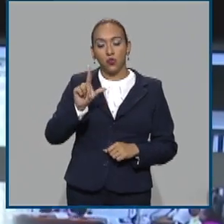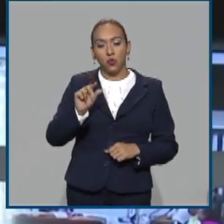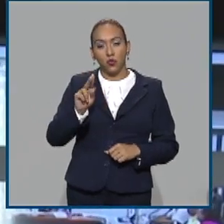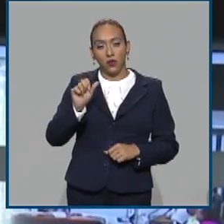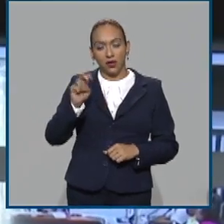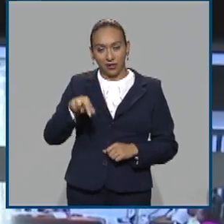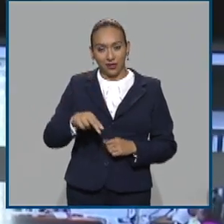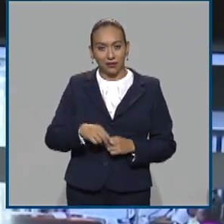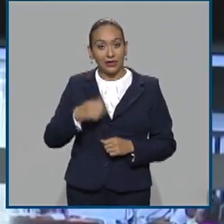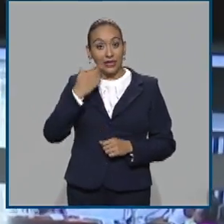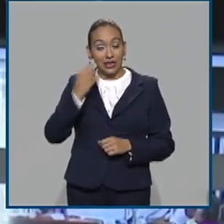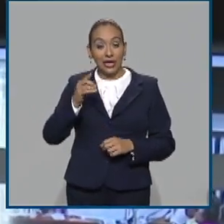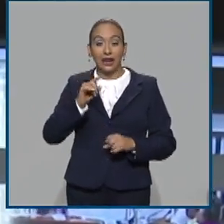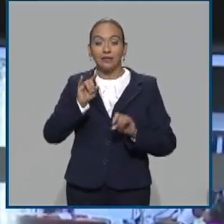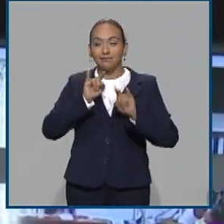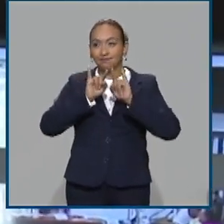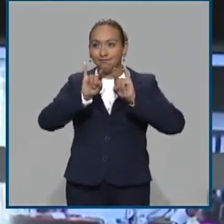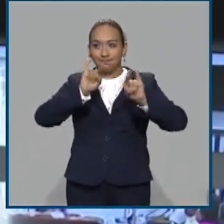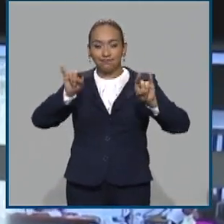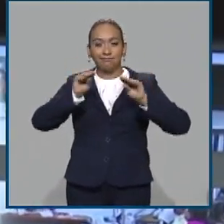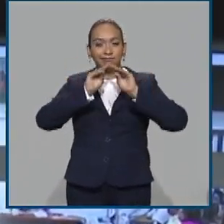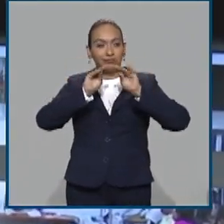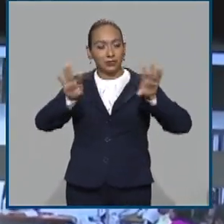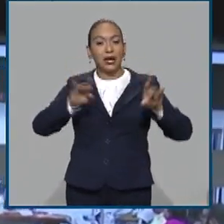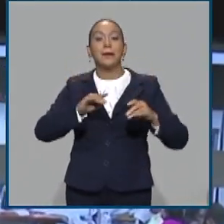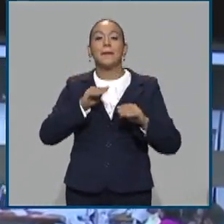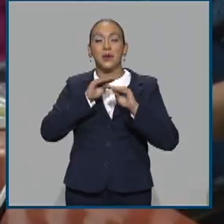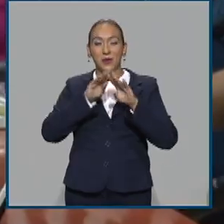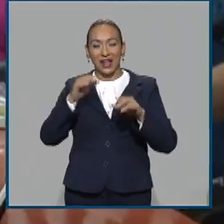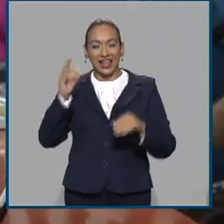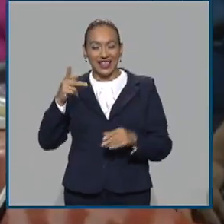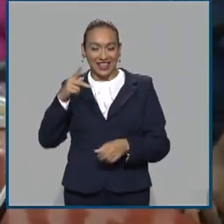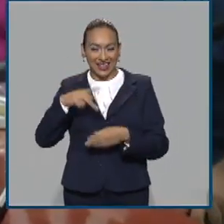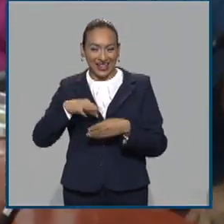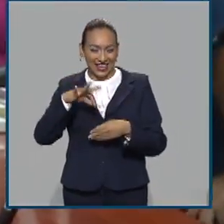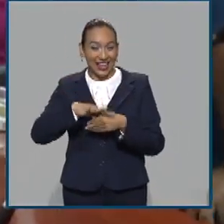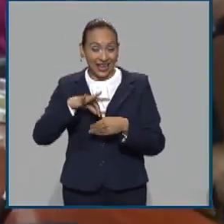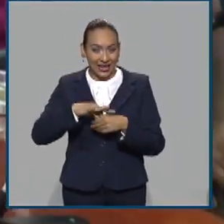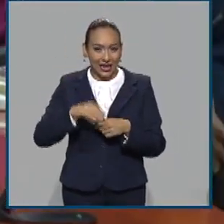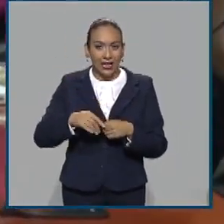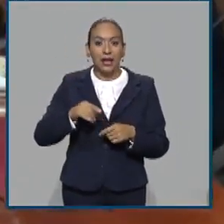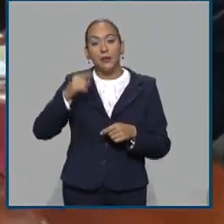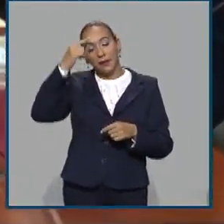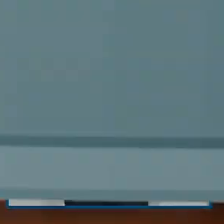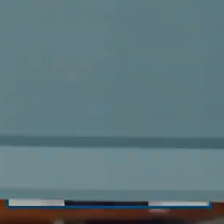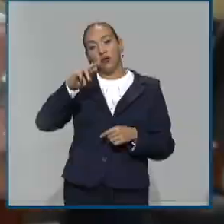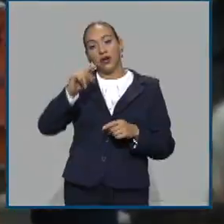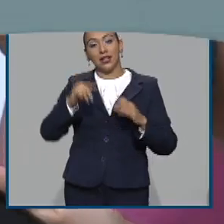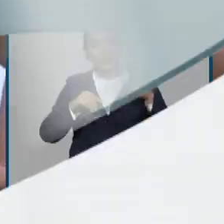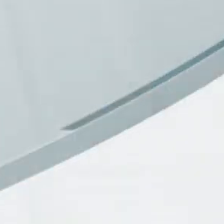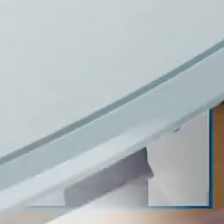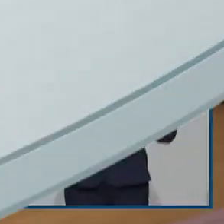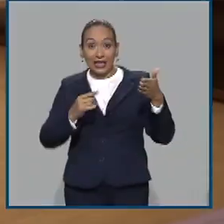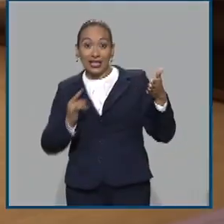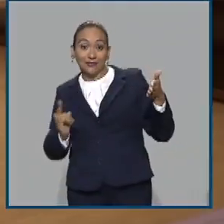retirar su propaganda electoral que fue colocada encima de la propaganda de la candidata de Morena.